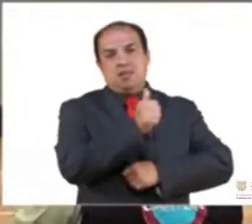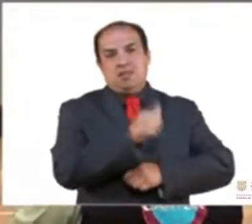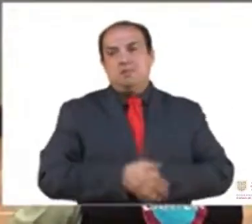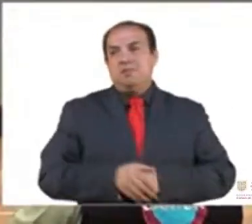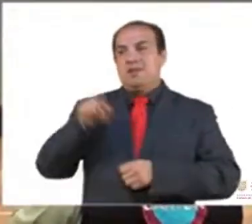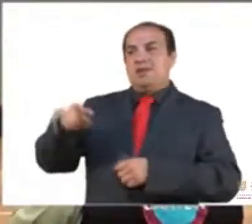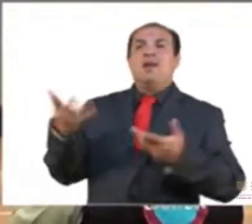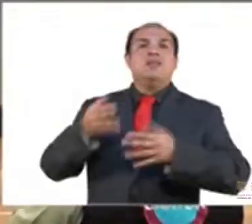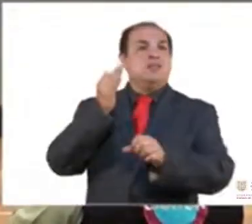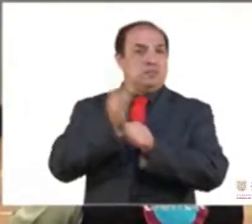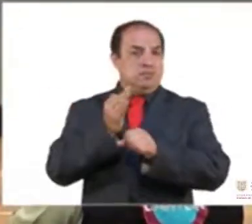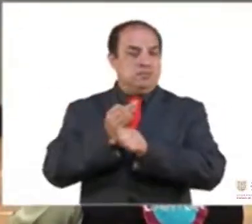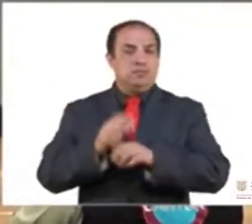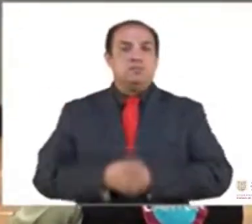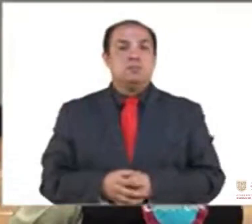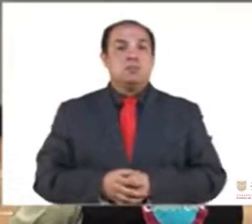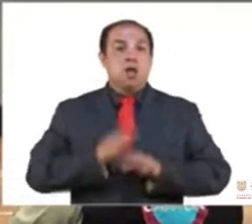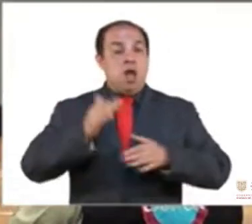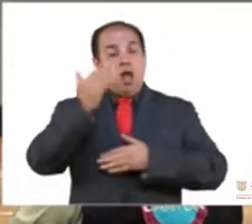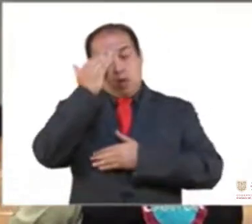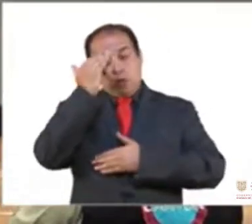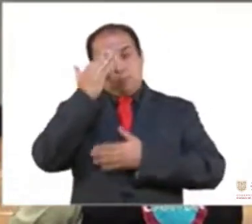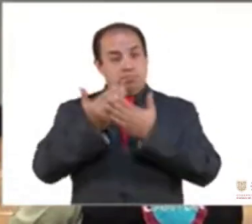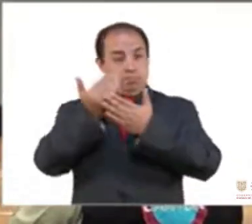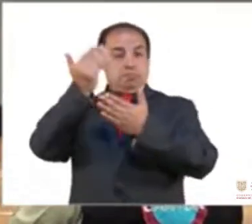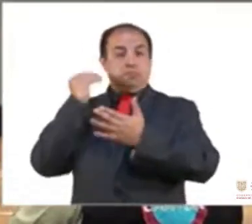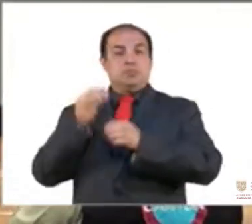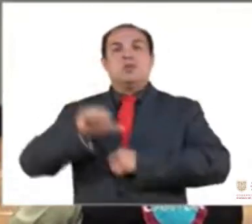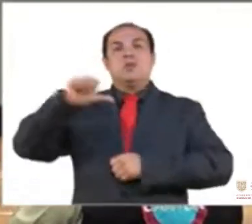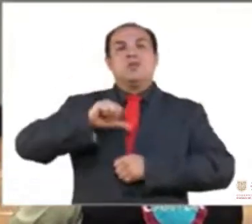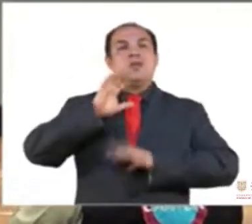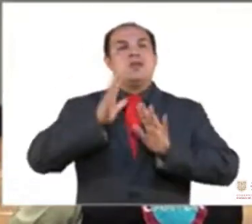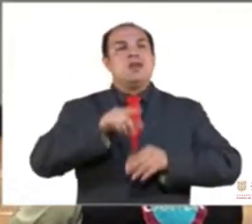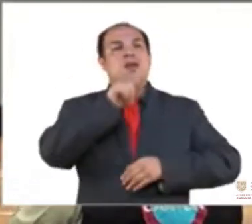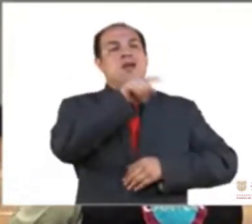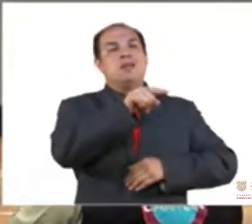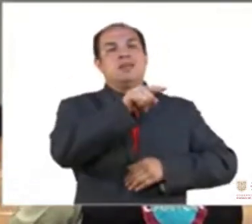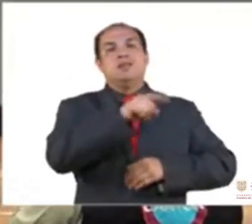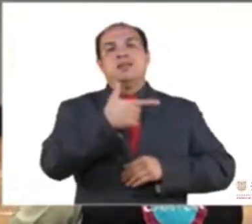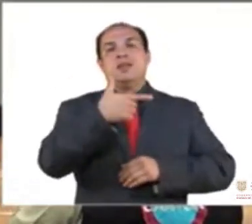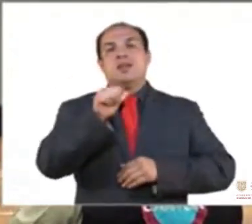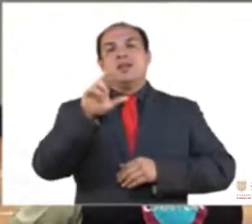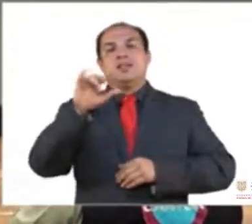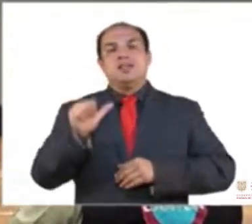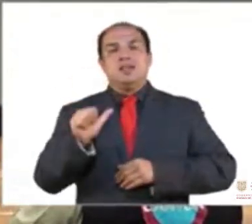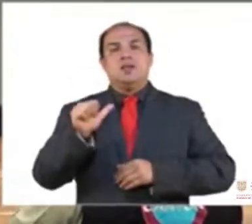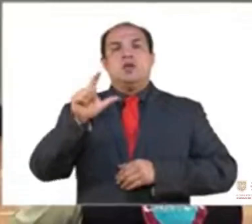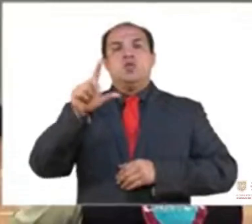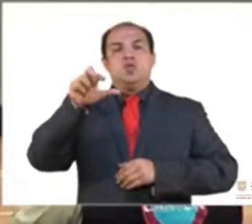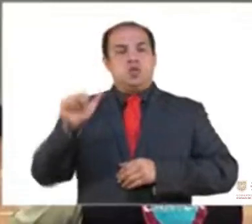Y desde entonces se conocía, y hoy pues ya fue juzgado en una corte de Estados